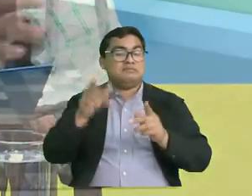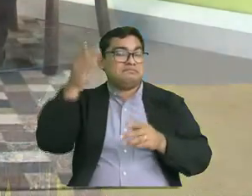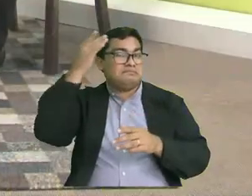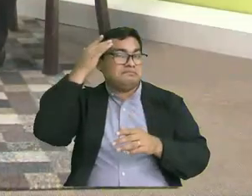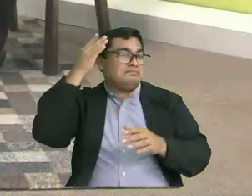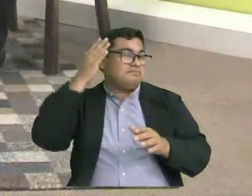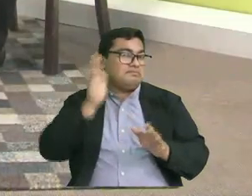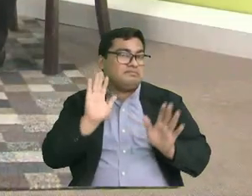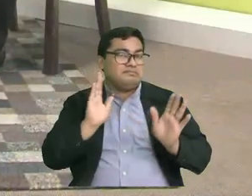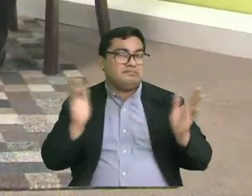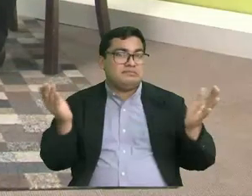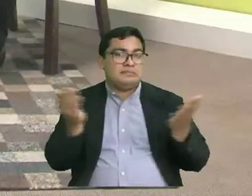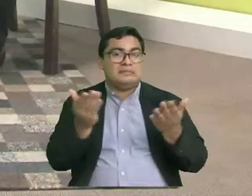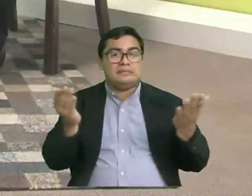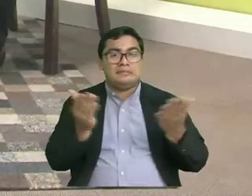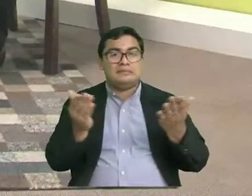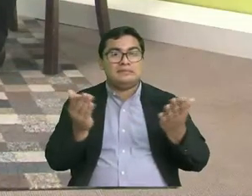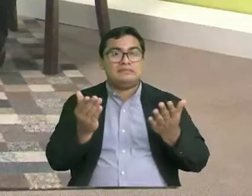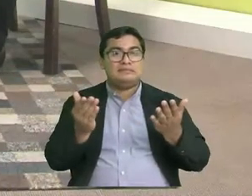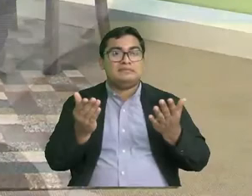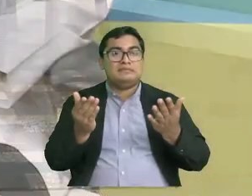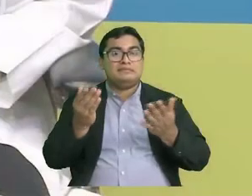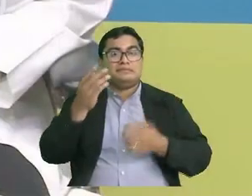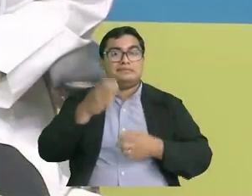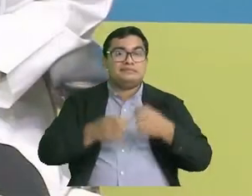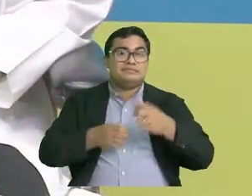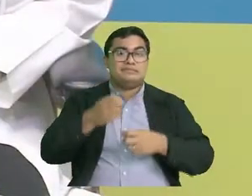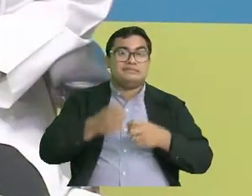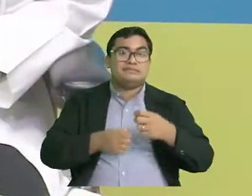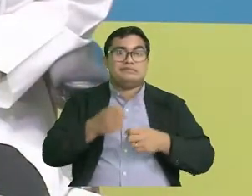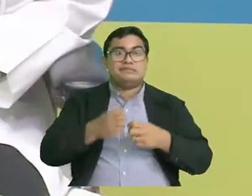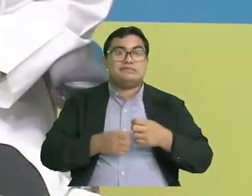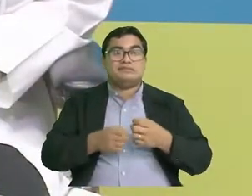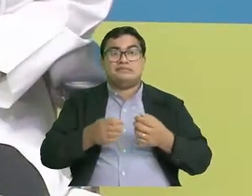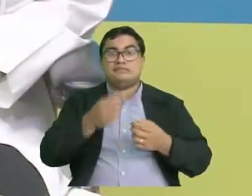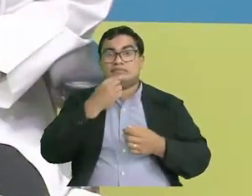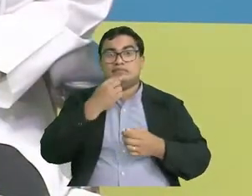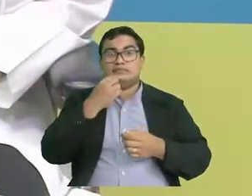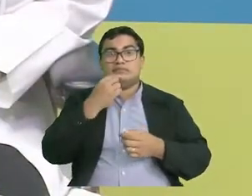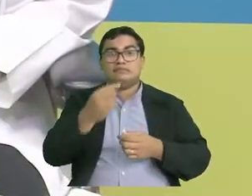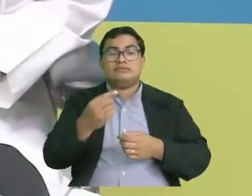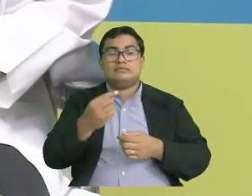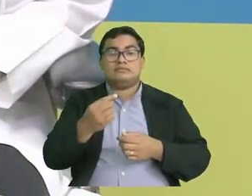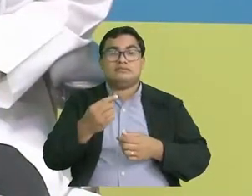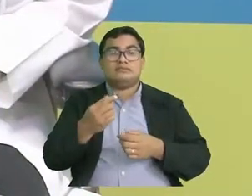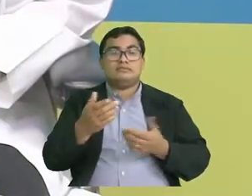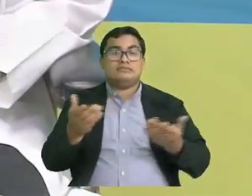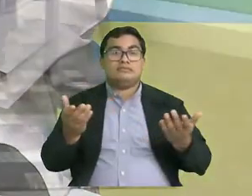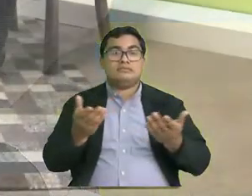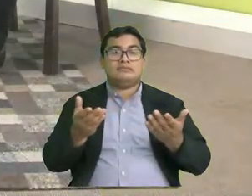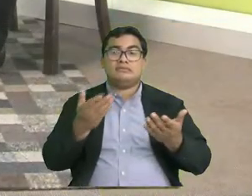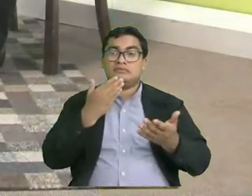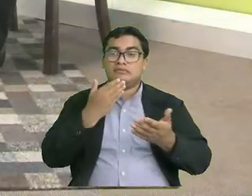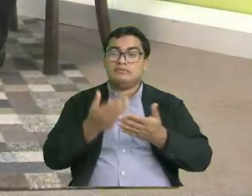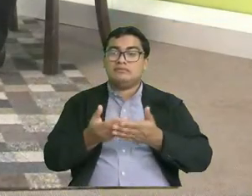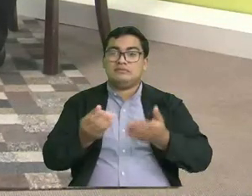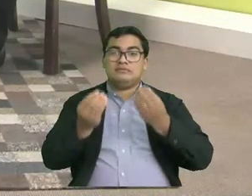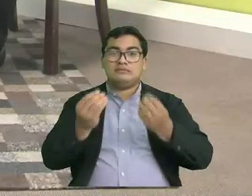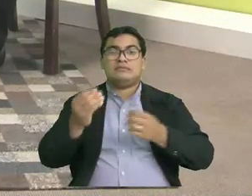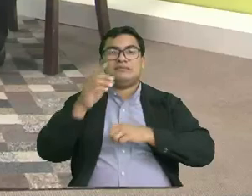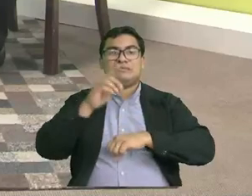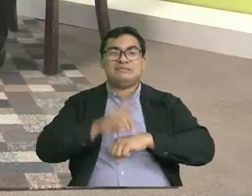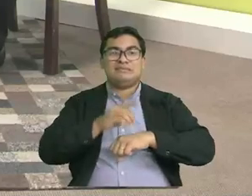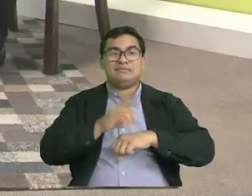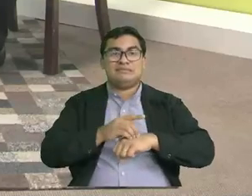si realmente va a haber ahí un déficit o una alteración al momento de formarnos. Pero gracias, doctor, por habernos